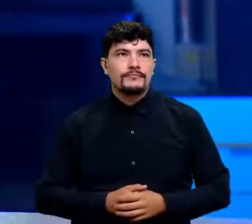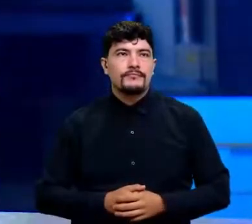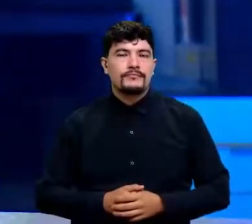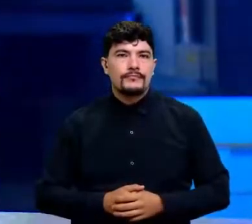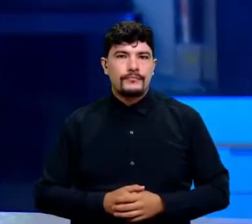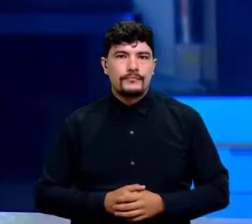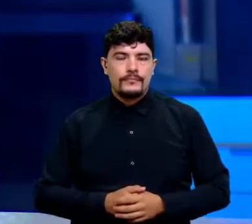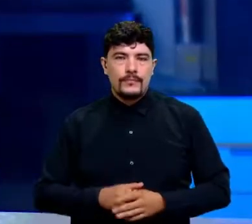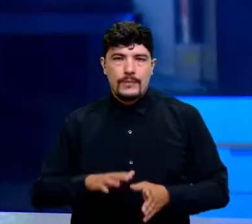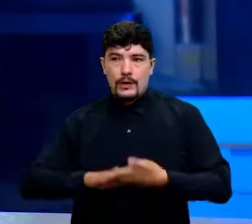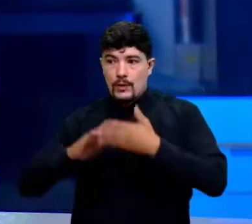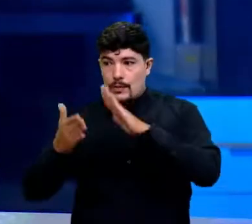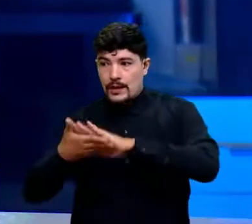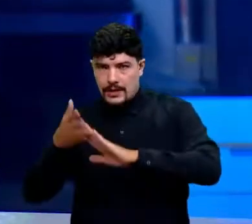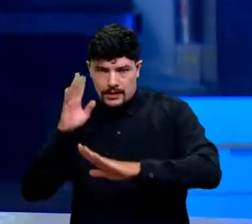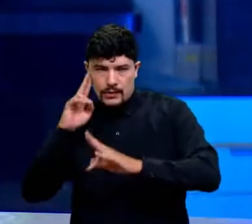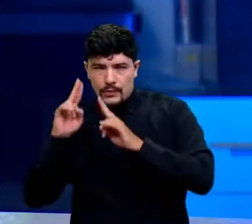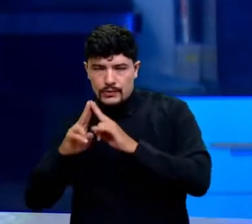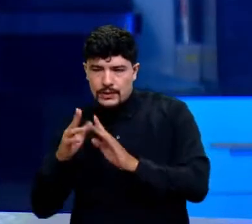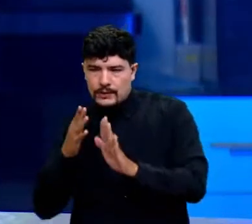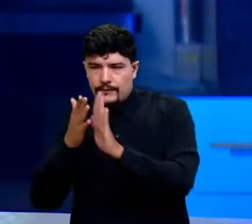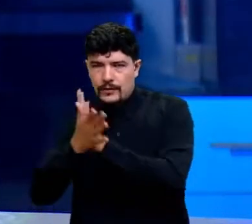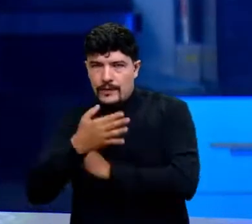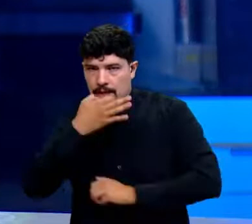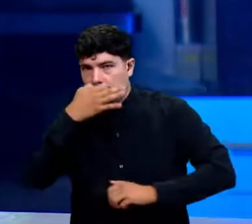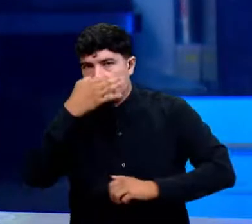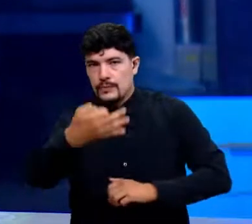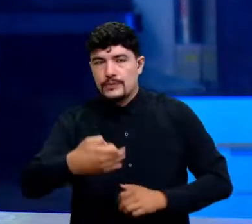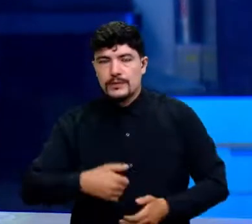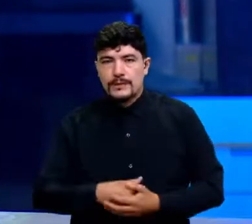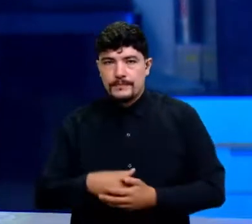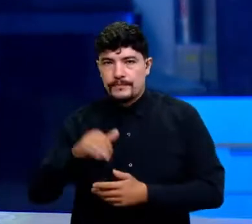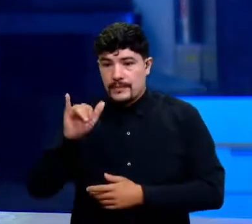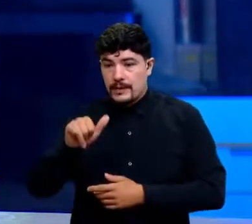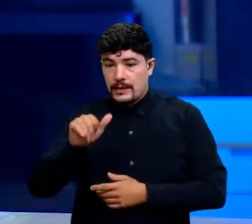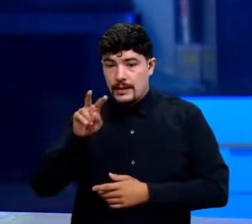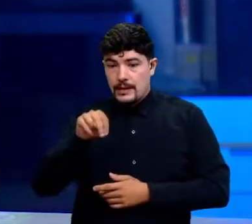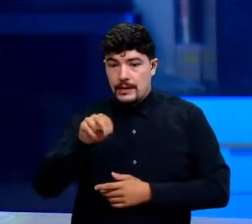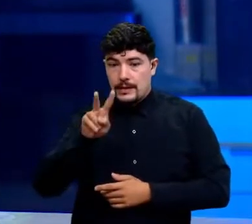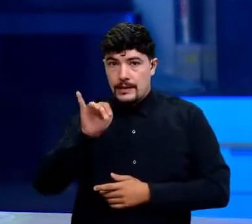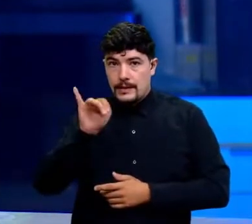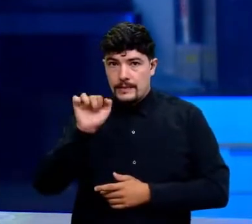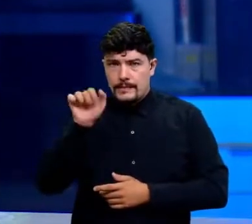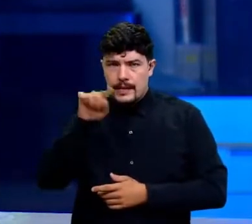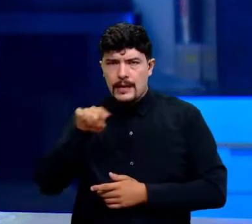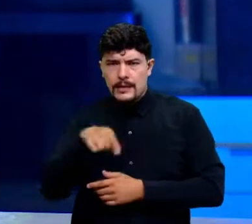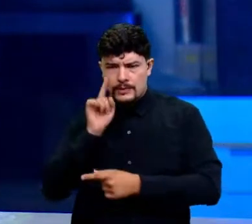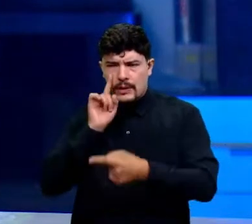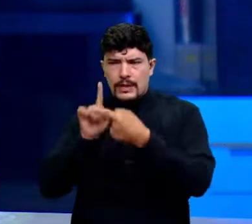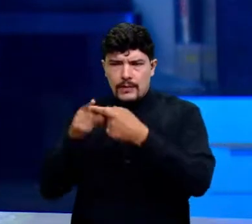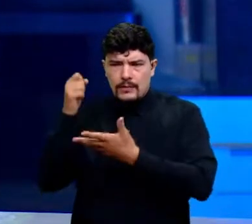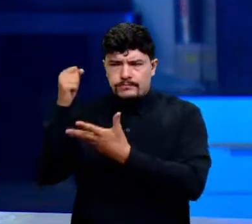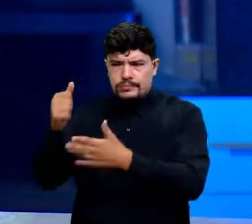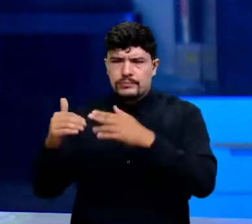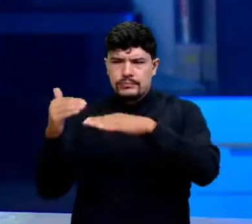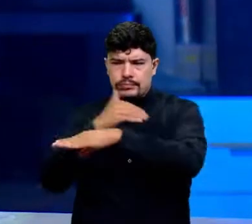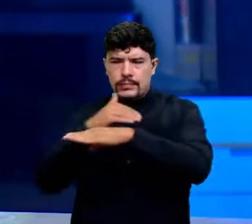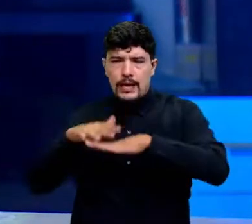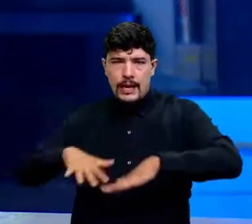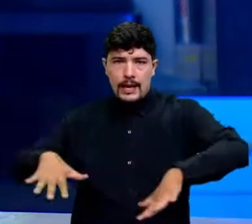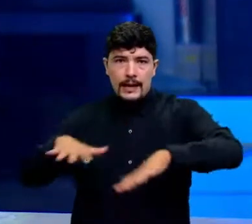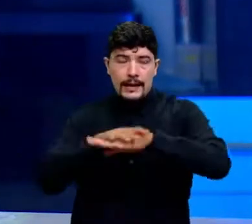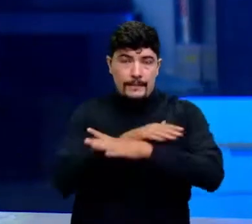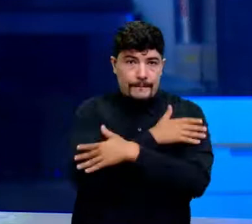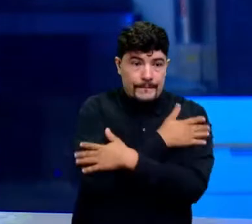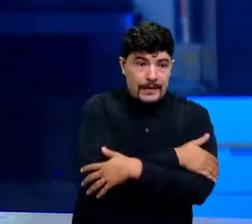Momento de la comunidad en Oriente Noticias. INVÍAS sigue apostando por el mejoramiento de los corredores viales del país. La vía Pamplona-Duitama